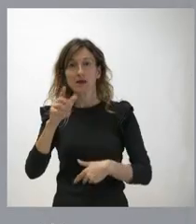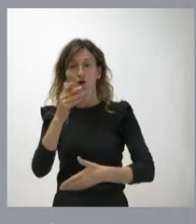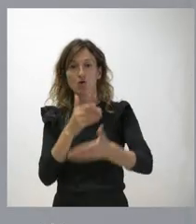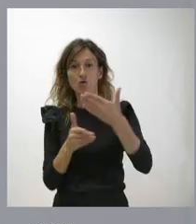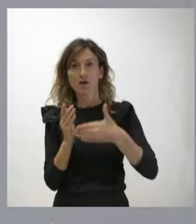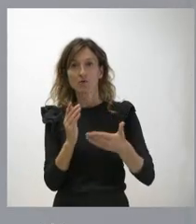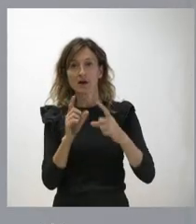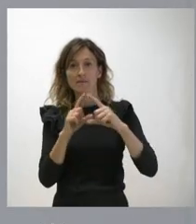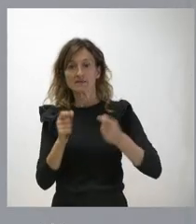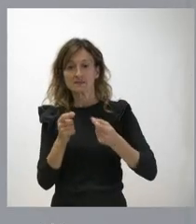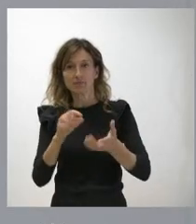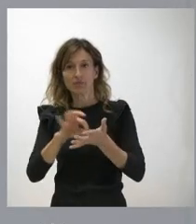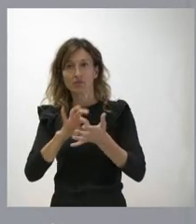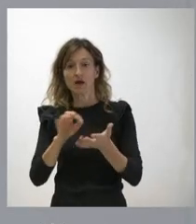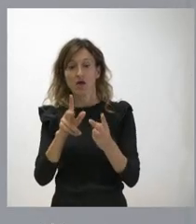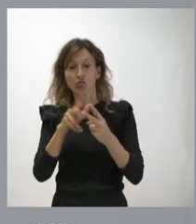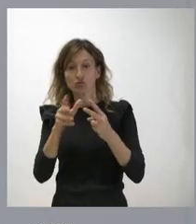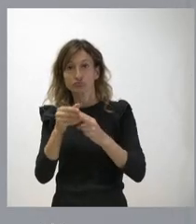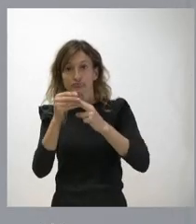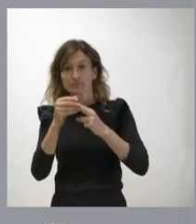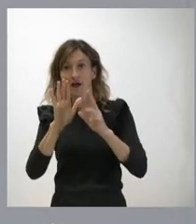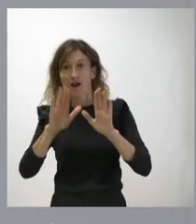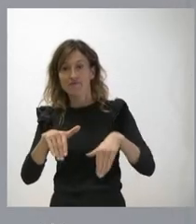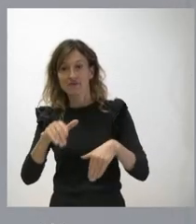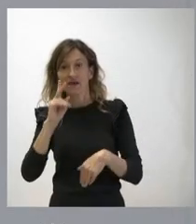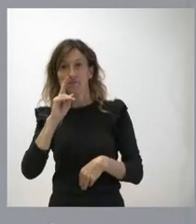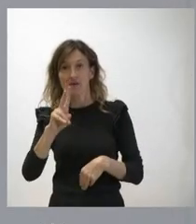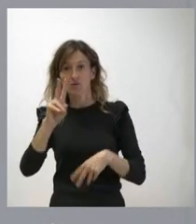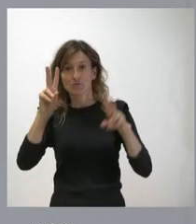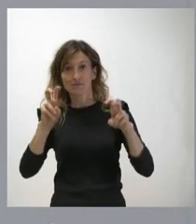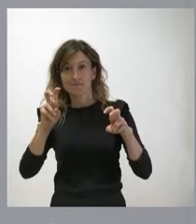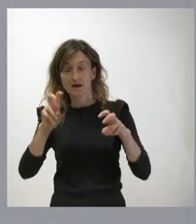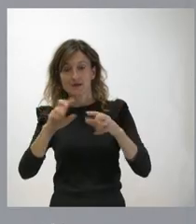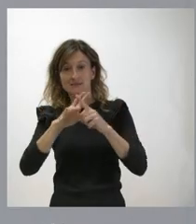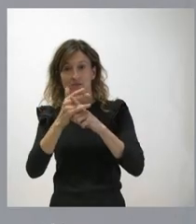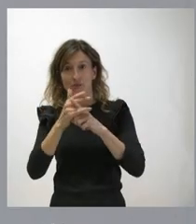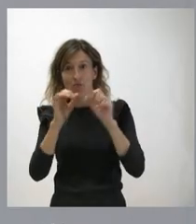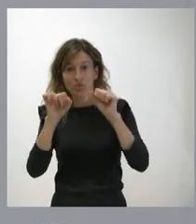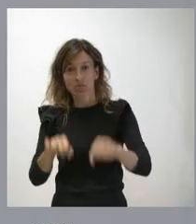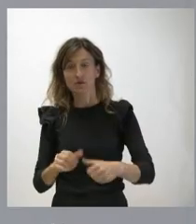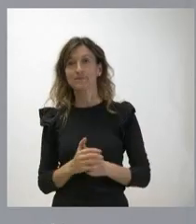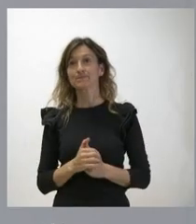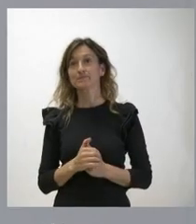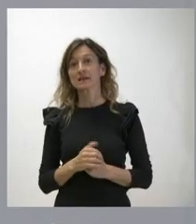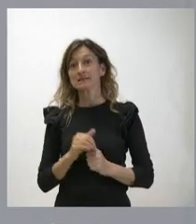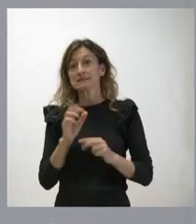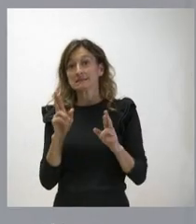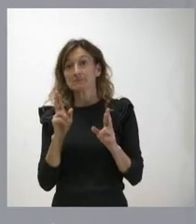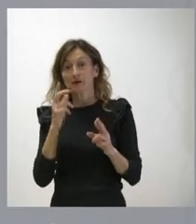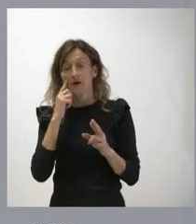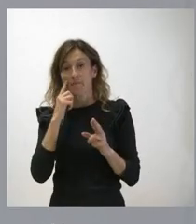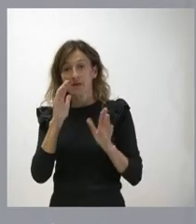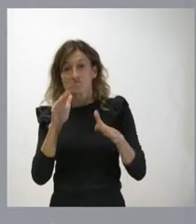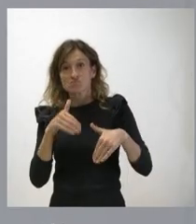suministradora del servicio ambos factores Unidos Pues lleva aparejado esta circunstancia que nosotros esperamos recuperar y por tanto